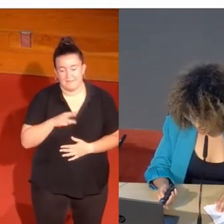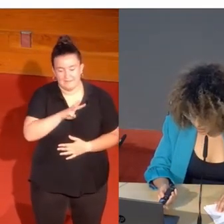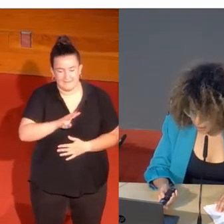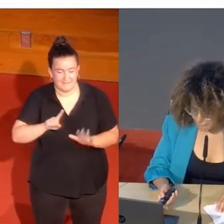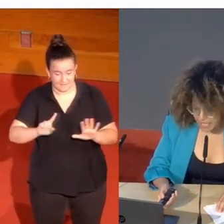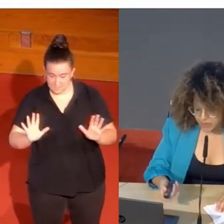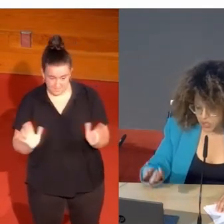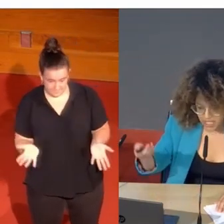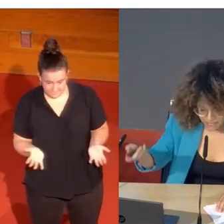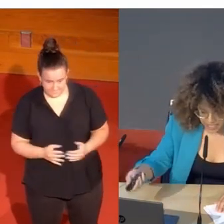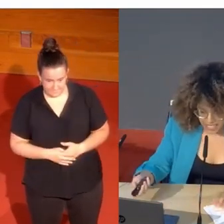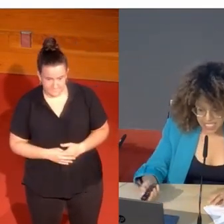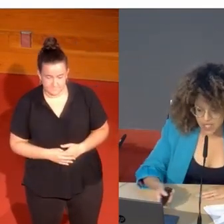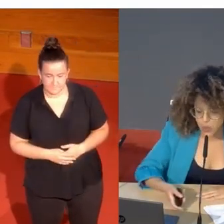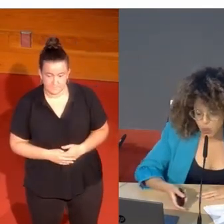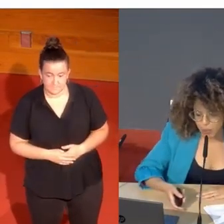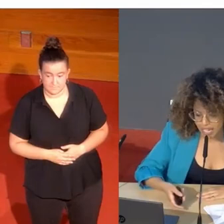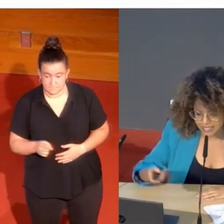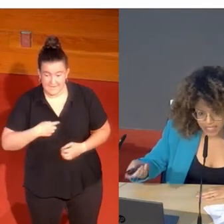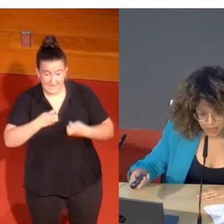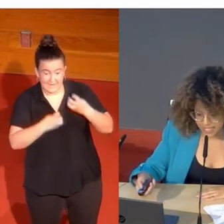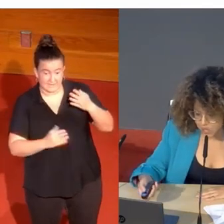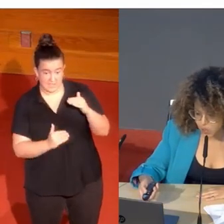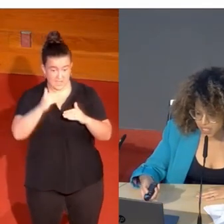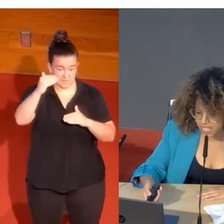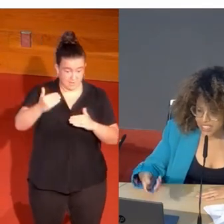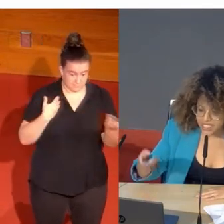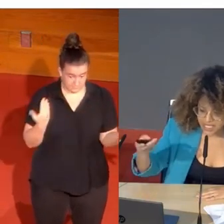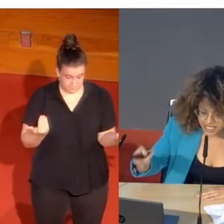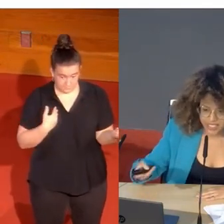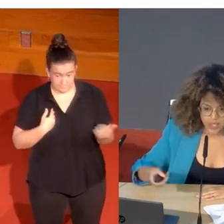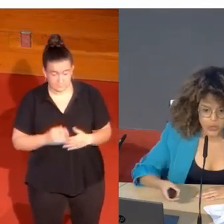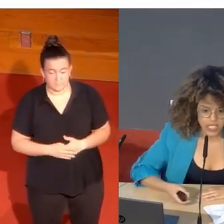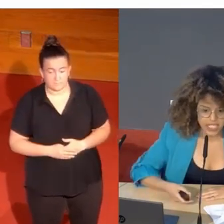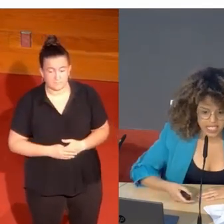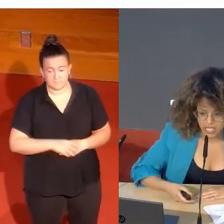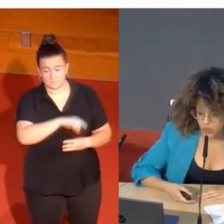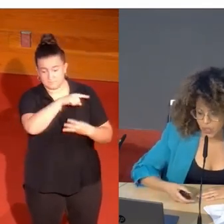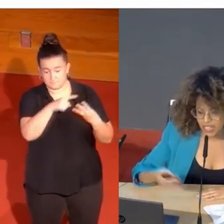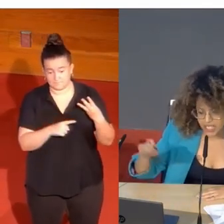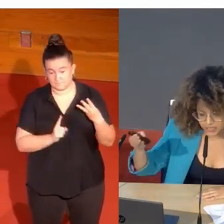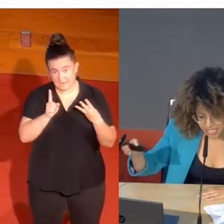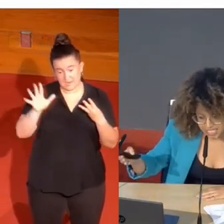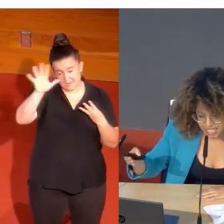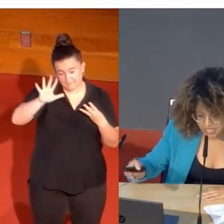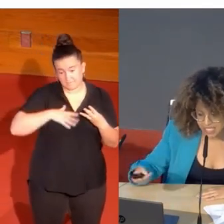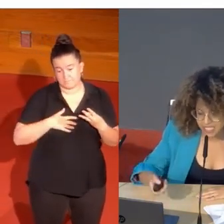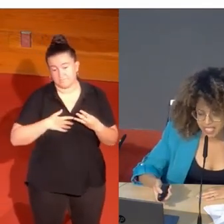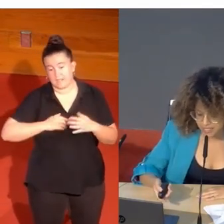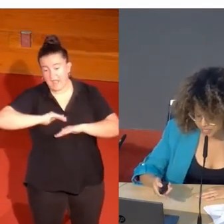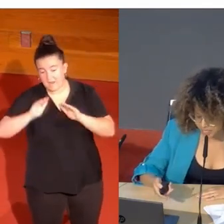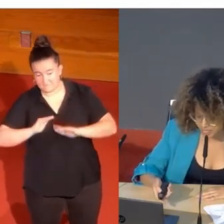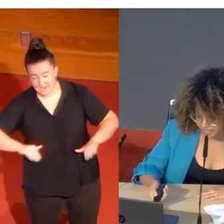mundo vale los que encabezan la lista son Noruega Dinamarca y Suecia y los que están en la cola Afganistán